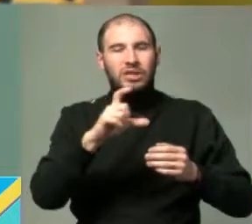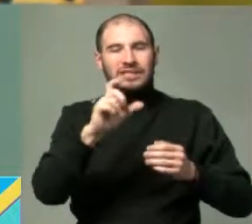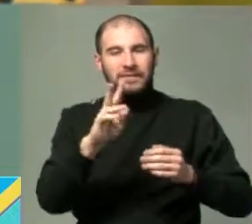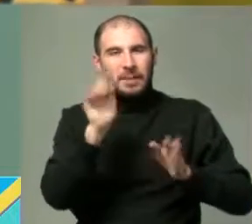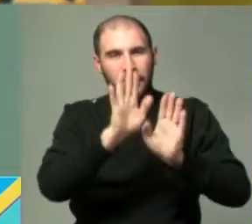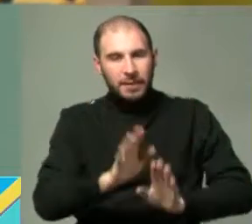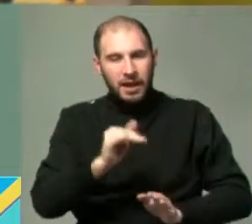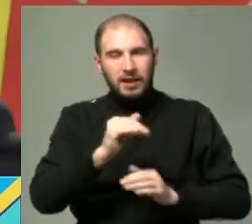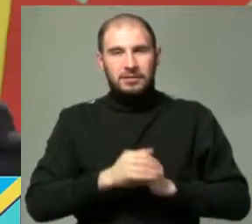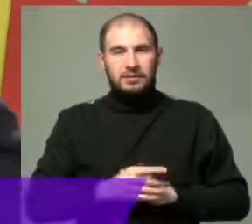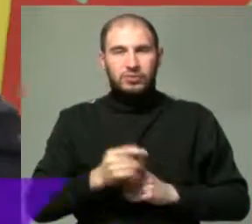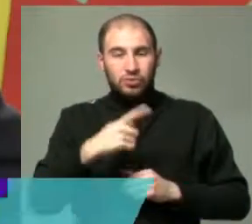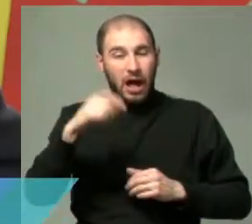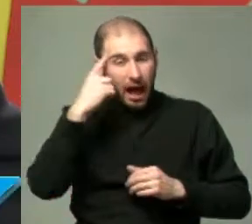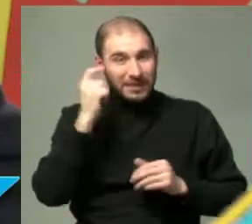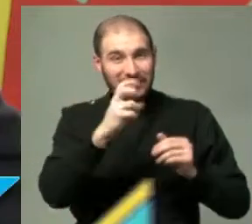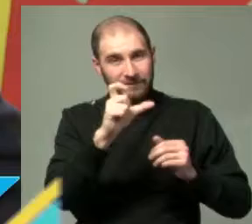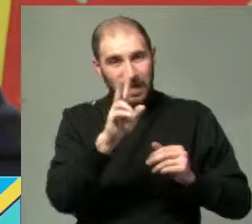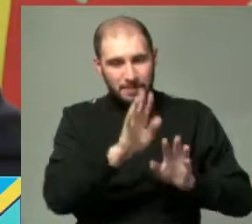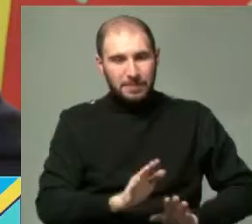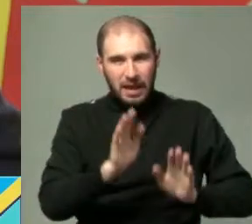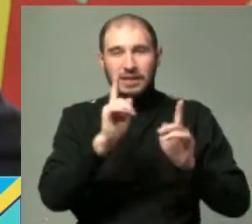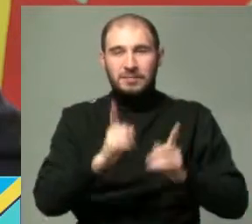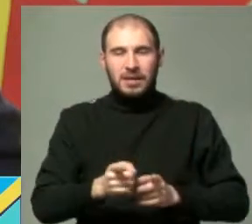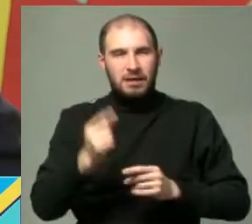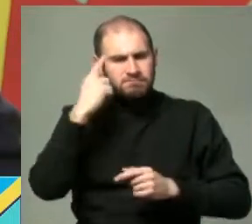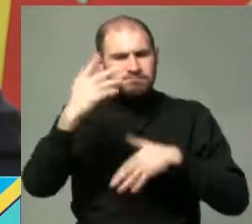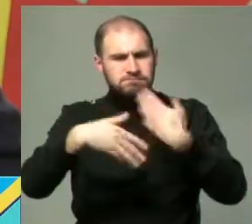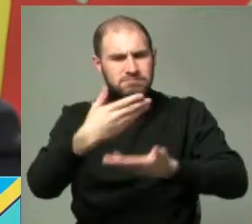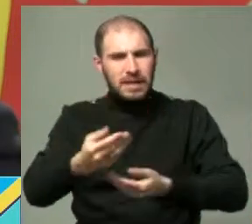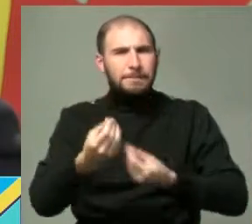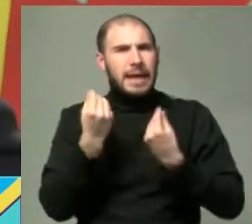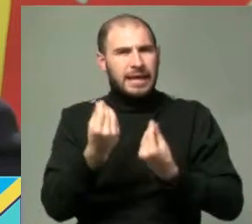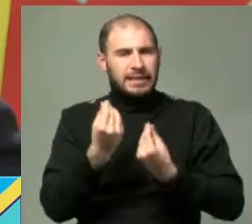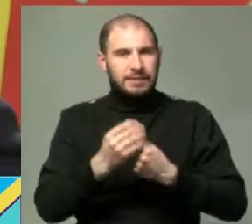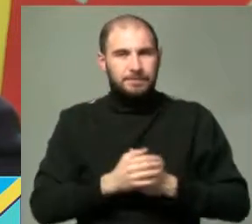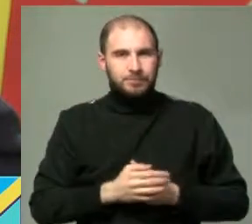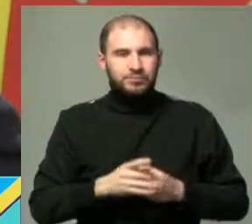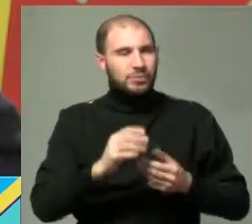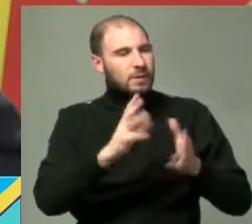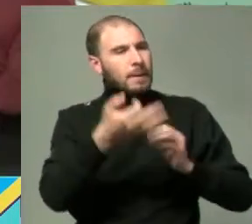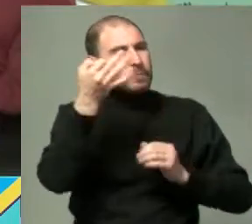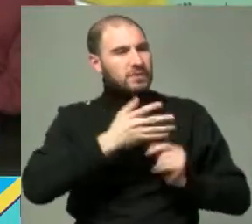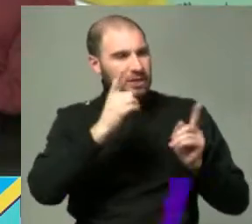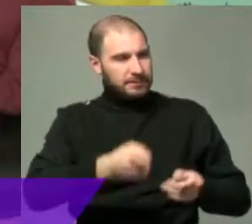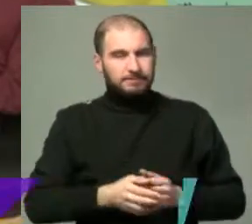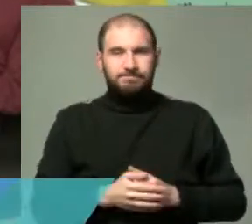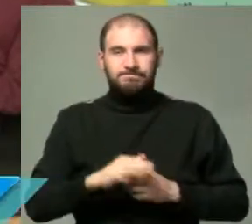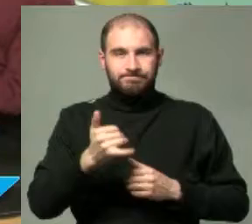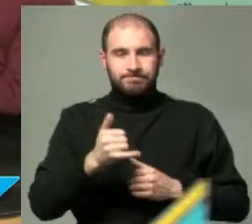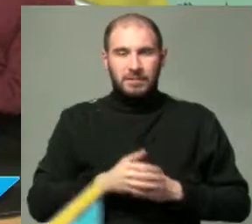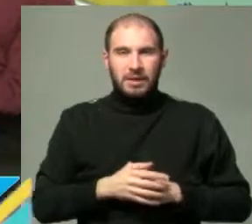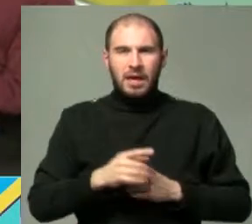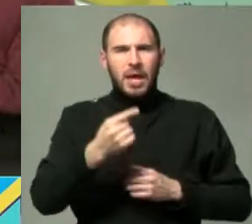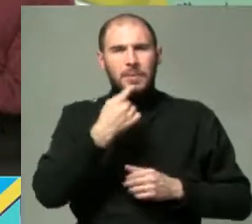Bueno, como uno tiene que aprender a armar su currículum, tiene que ir pensando para qué uno se puede ir formando. Profesional también. Claro. Me pregunto a veces